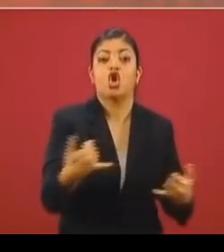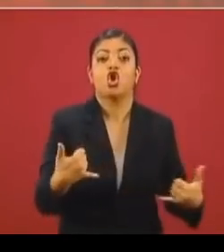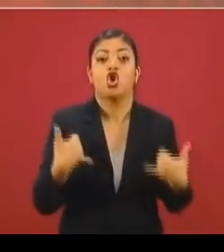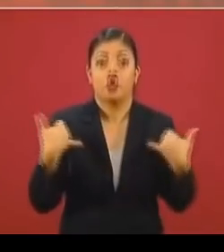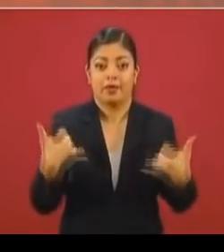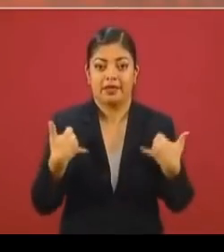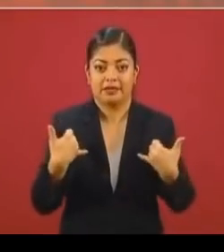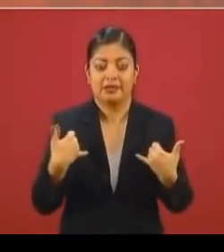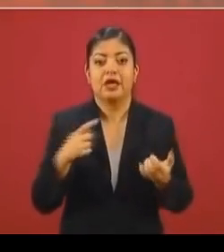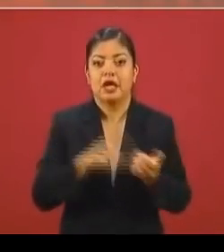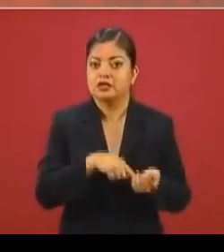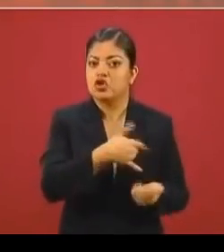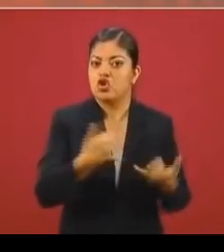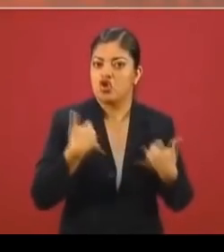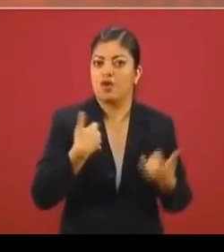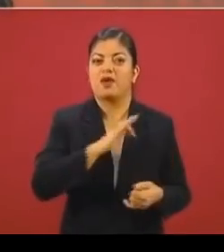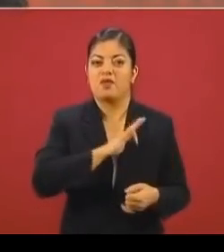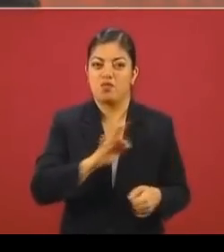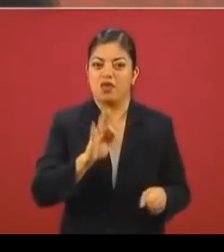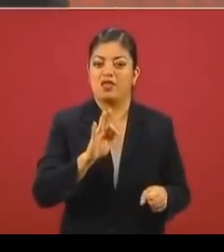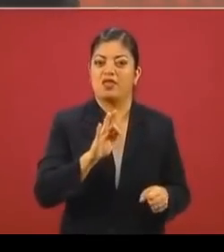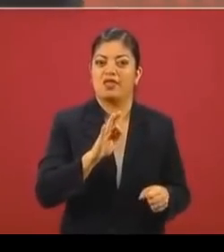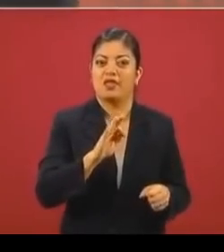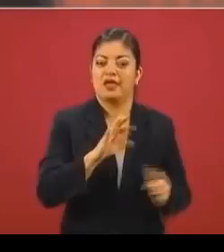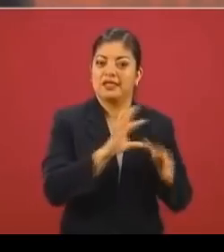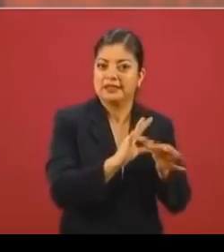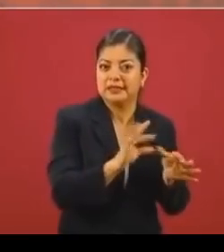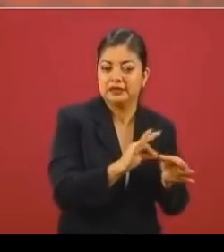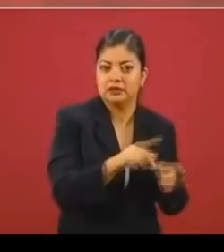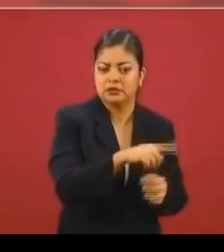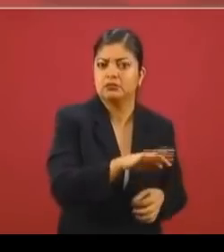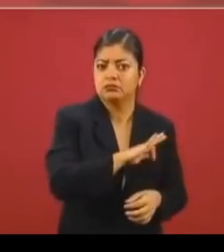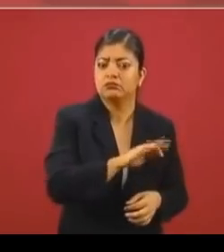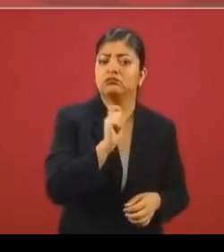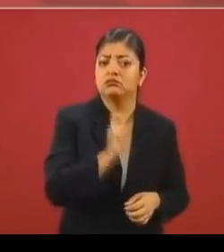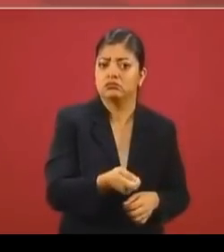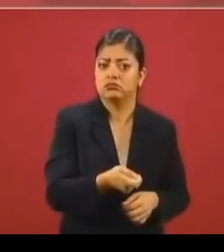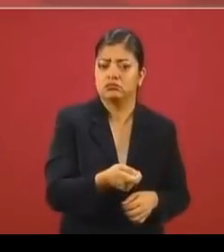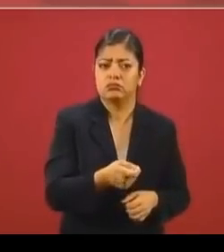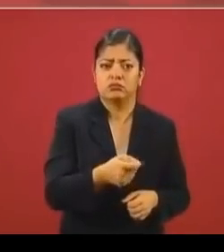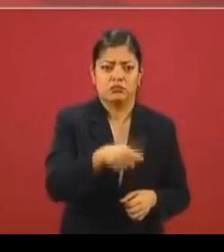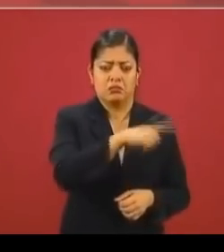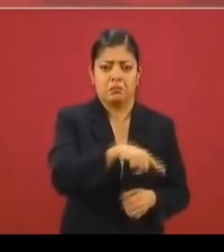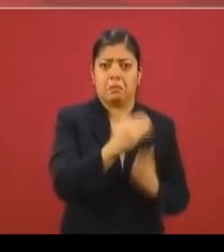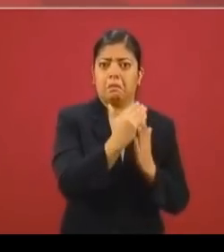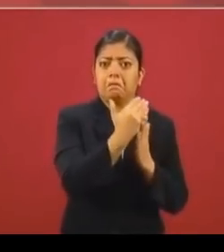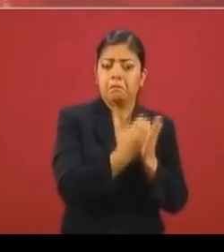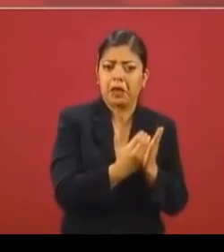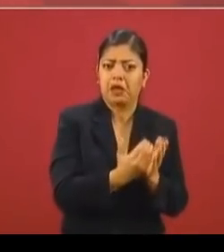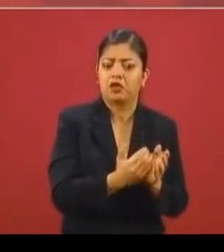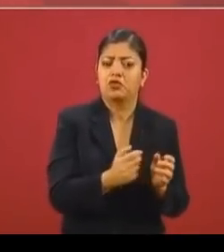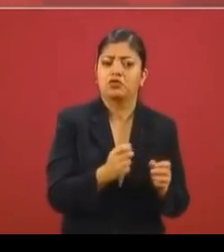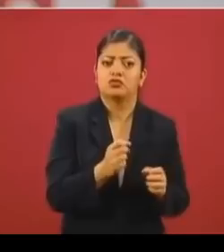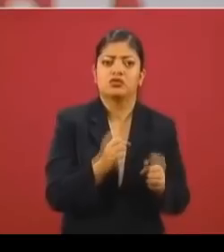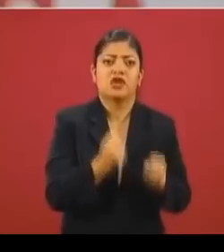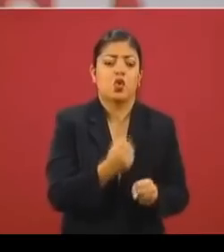se les dan opciones, se les dan alternativas, podemos enfrentar el problema grave de la inseguridad y de la violencia, y podemos conseguir